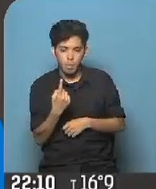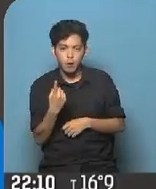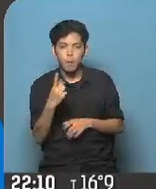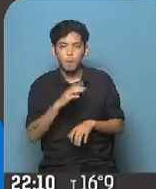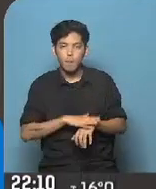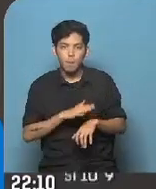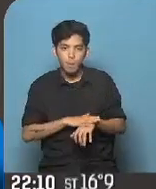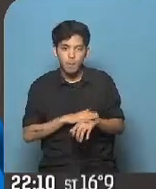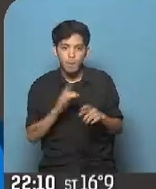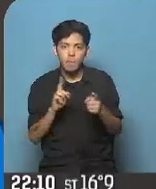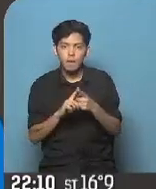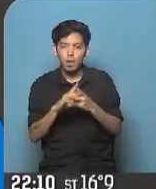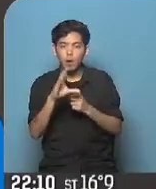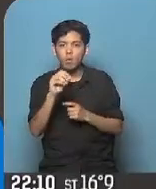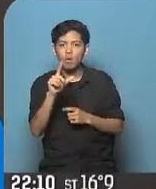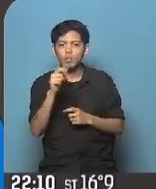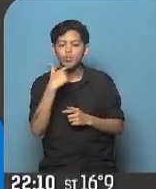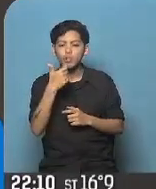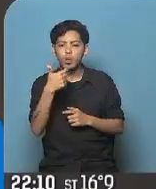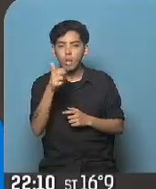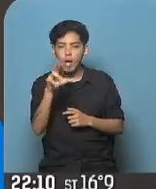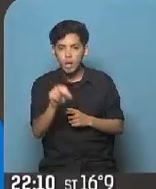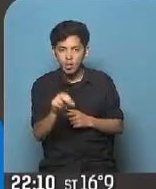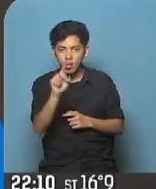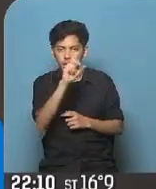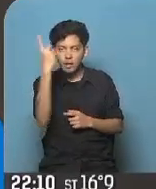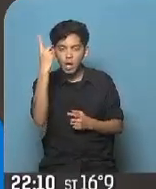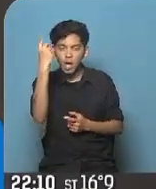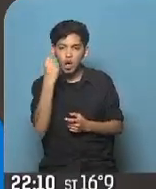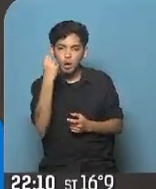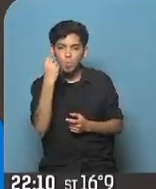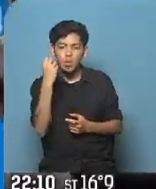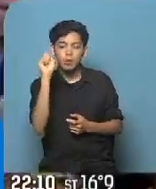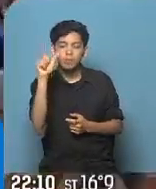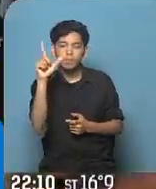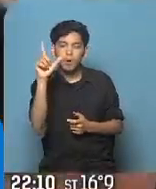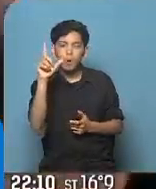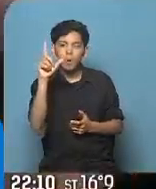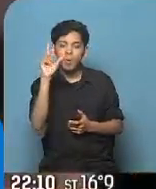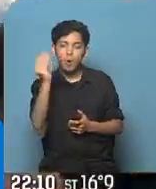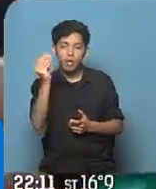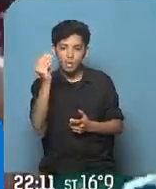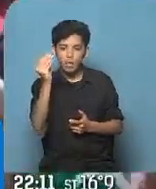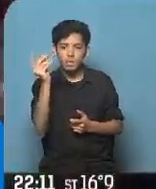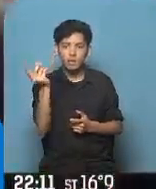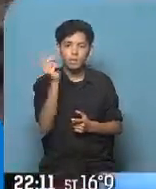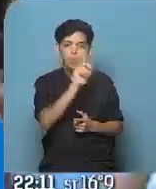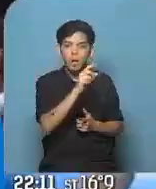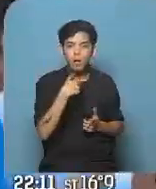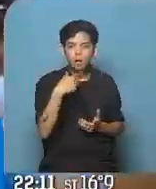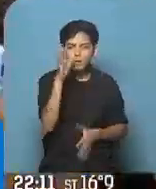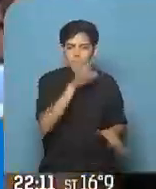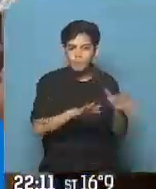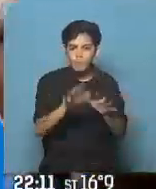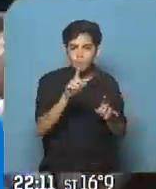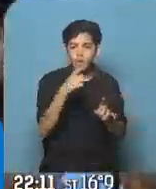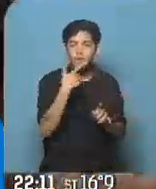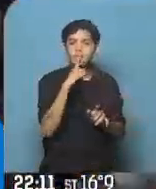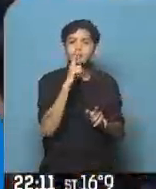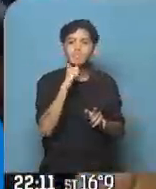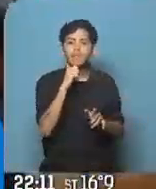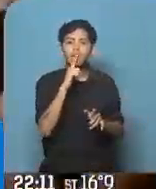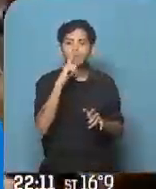momento de la relación de Bolsonaro con el establishment económico brasileño. Y por el otro, la lectura que hizo ese establishment, que fue similar a